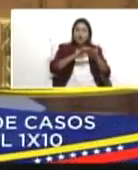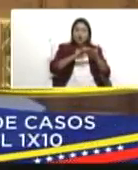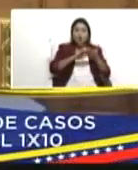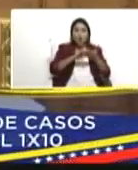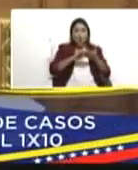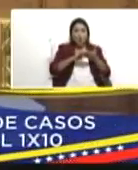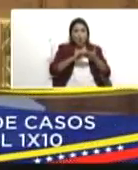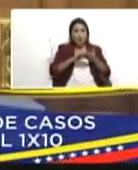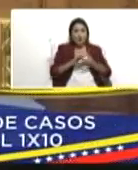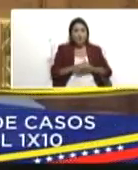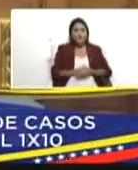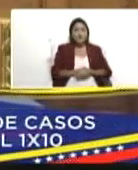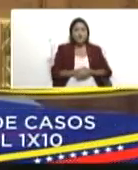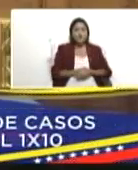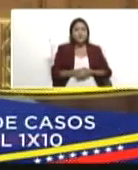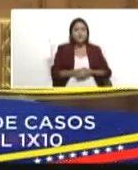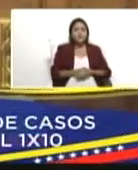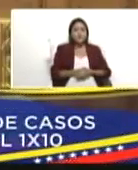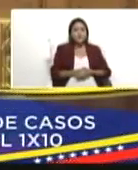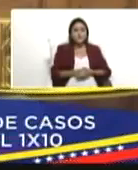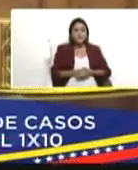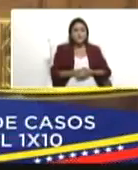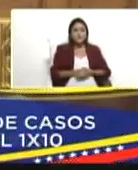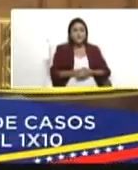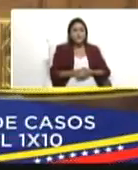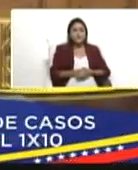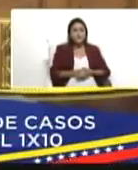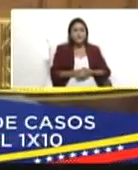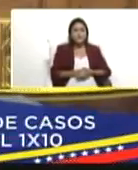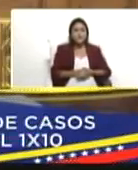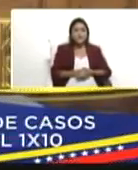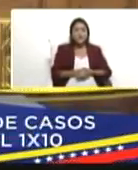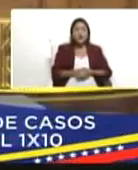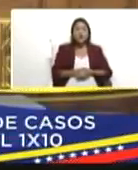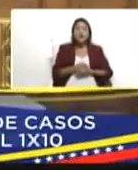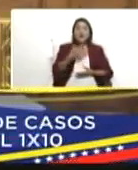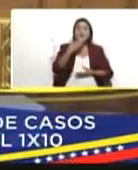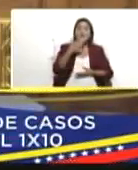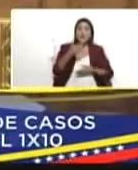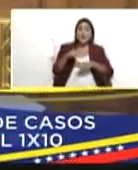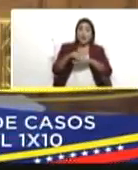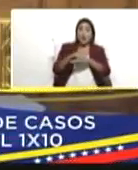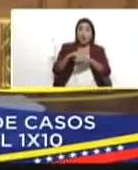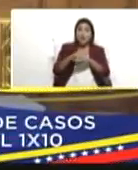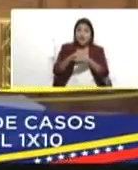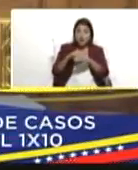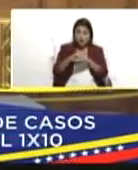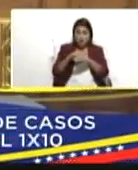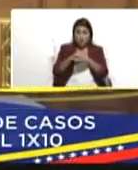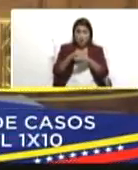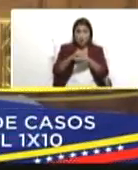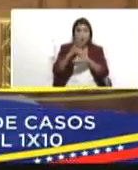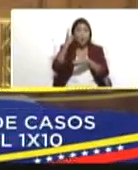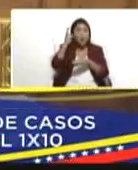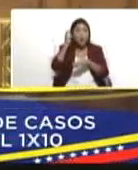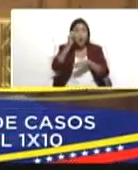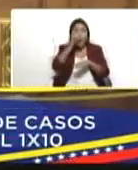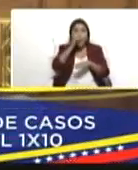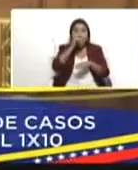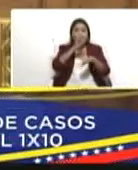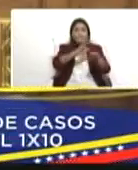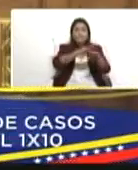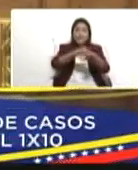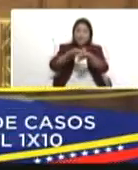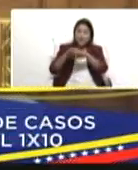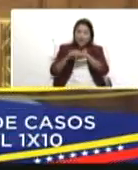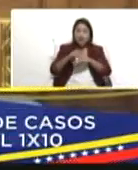en todas las áreas priorizadas yo le pido a todos los ministros y ministr y le pido encarecidamente